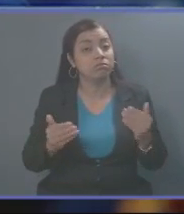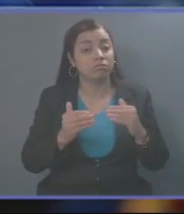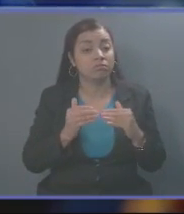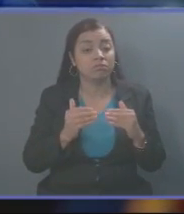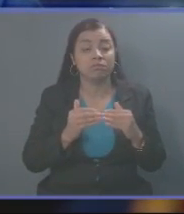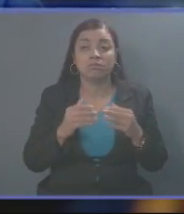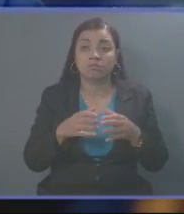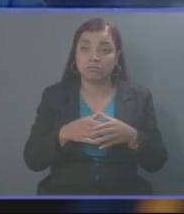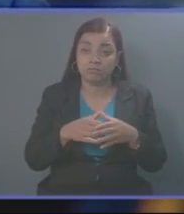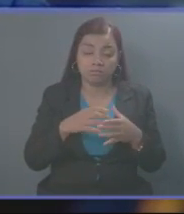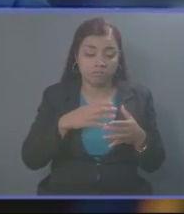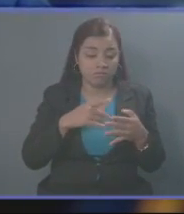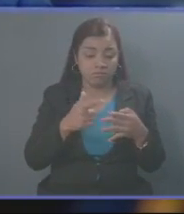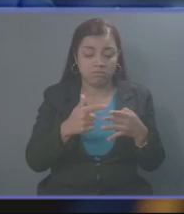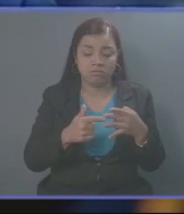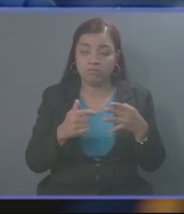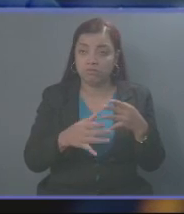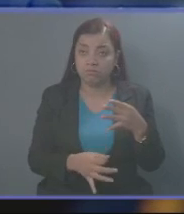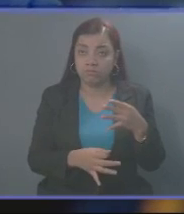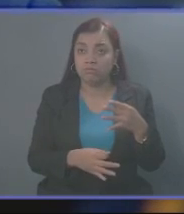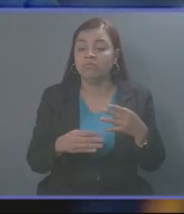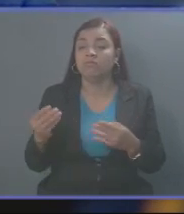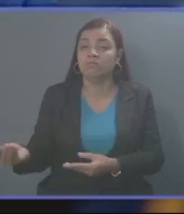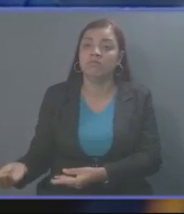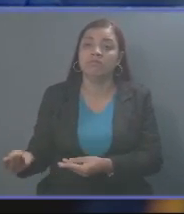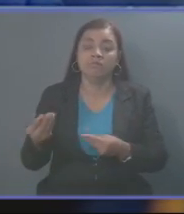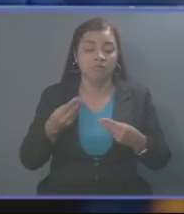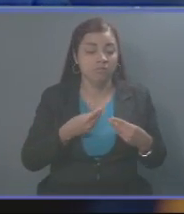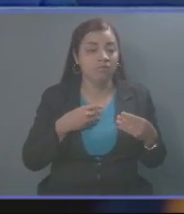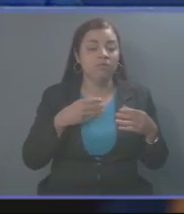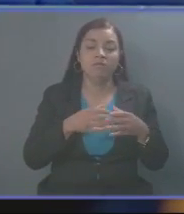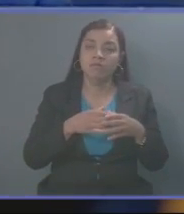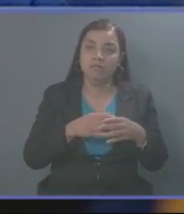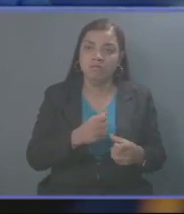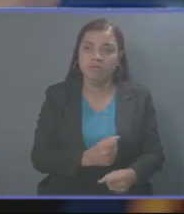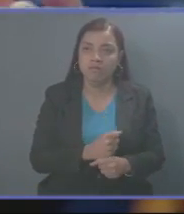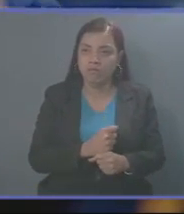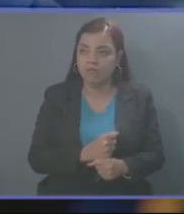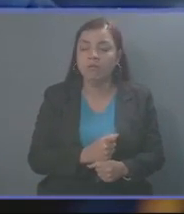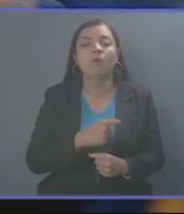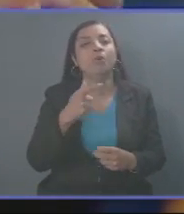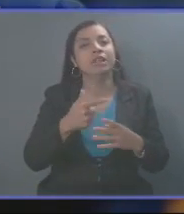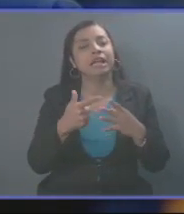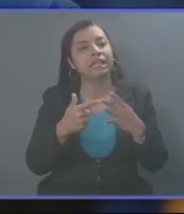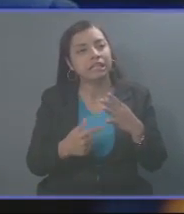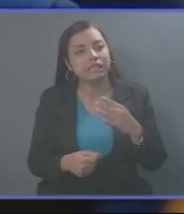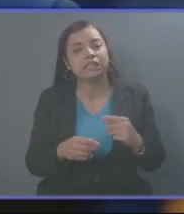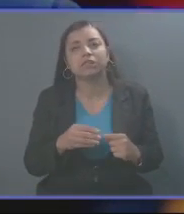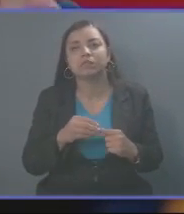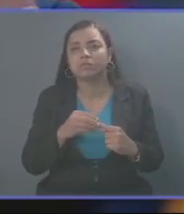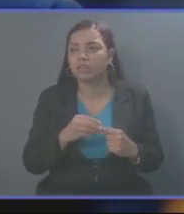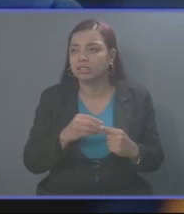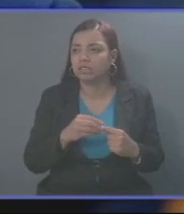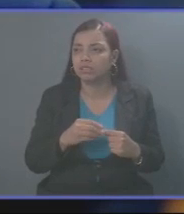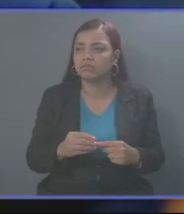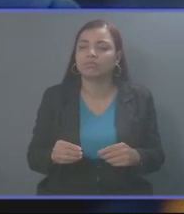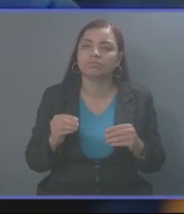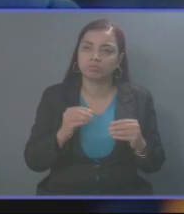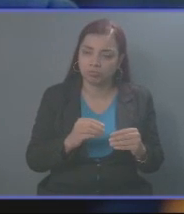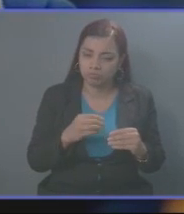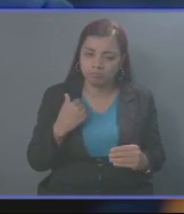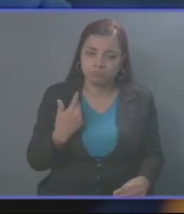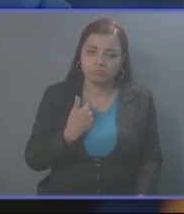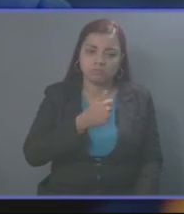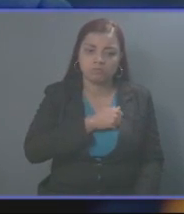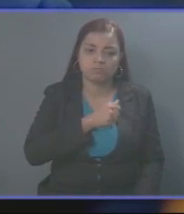de la Comisión de Legislación se envió a la Comisión de Seguridad una ley especial que era no